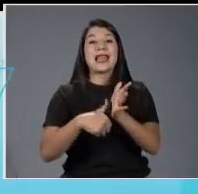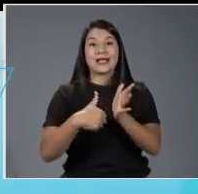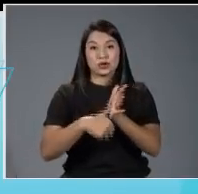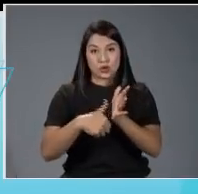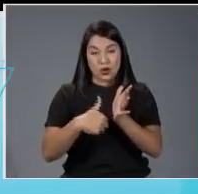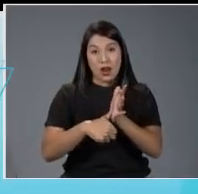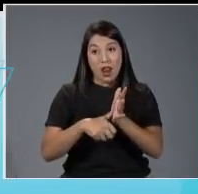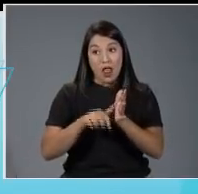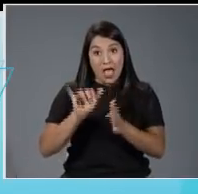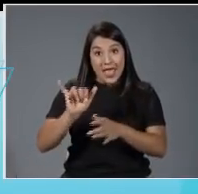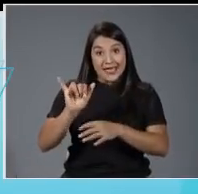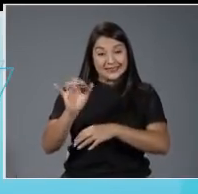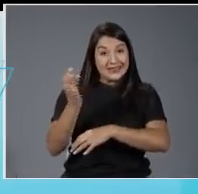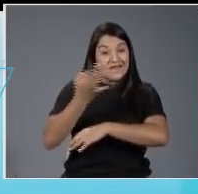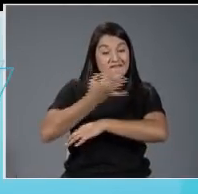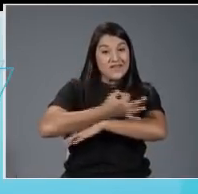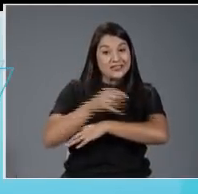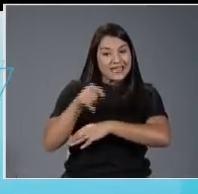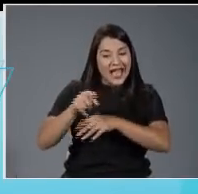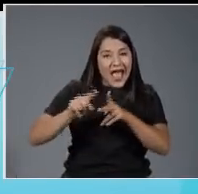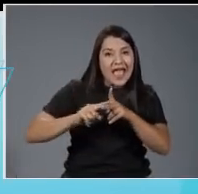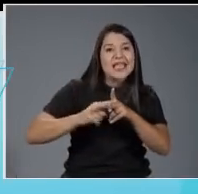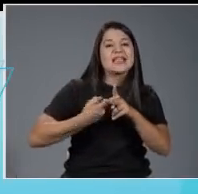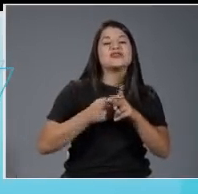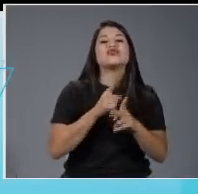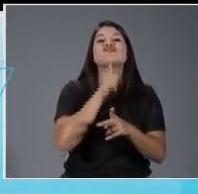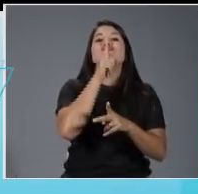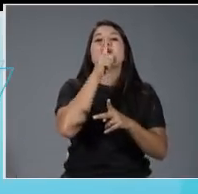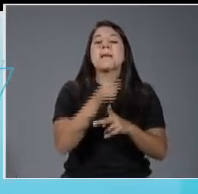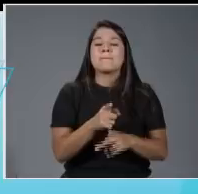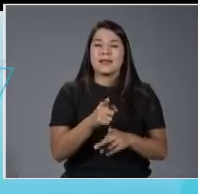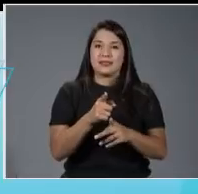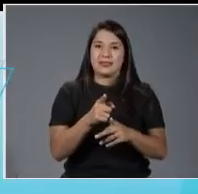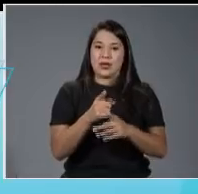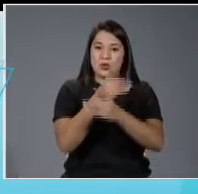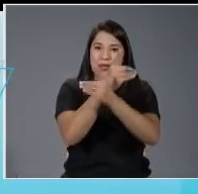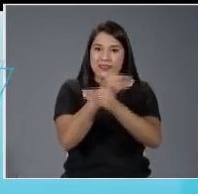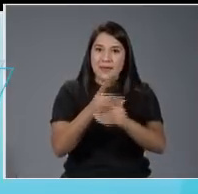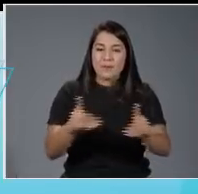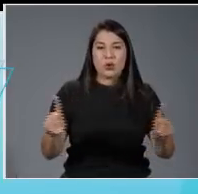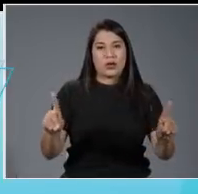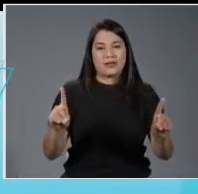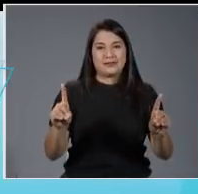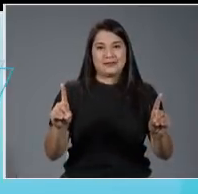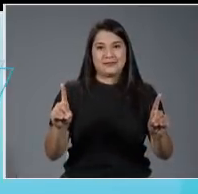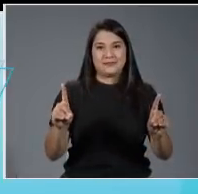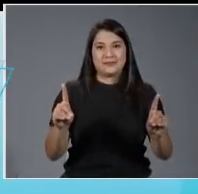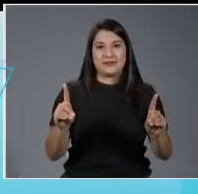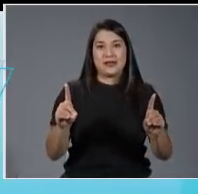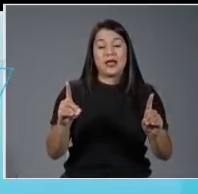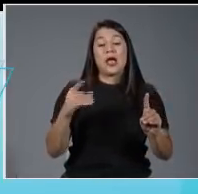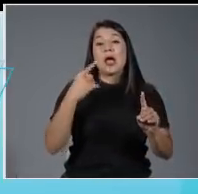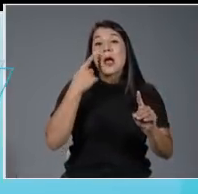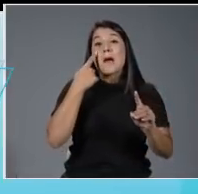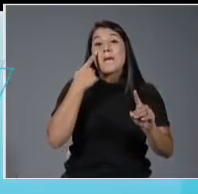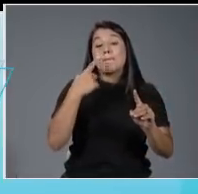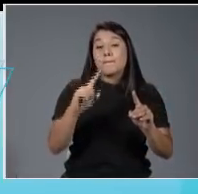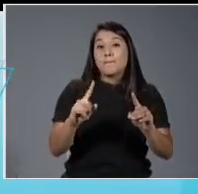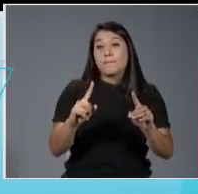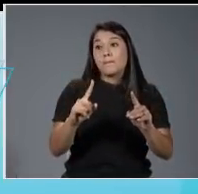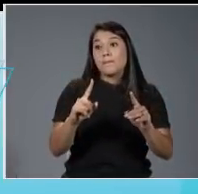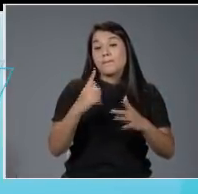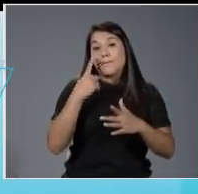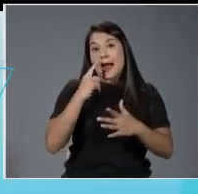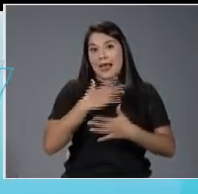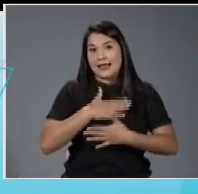esa fecha es el inicio de una verdadera, o el inicio de lo que es el paso que todavía estamos transitando de la